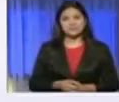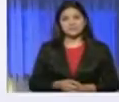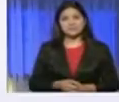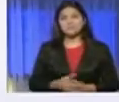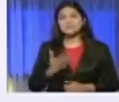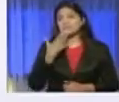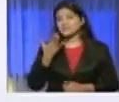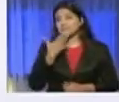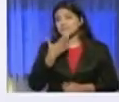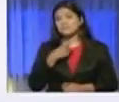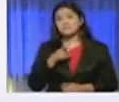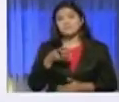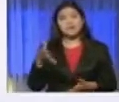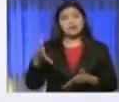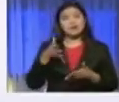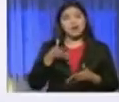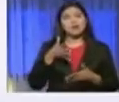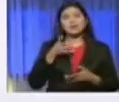Agradezco este regalo. ¿Cómo es que es?